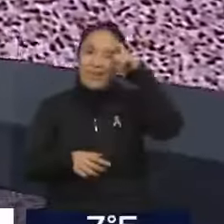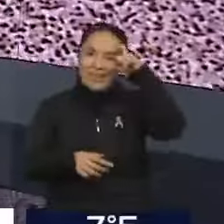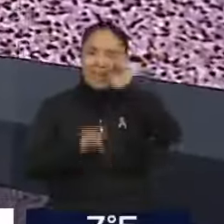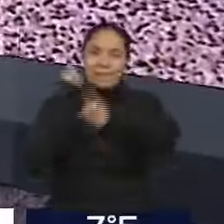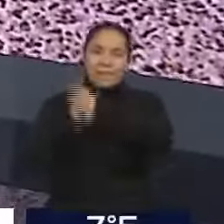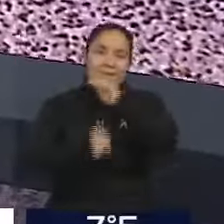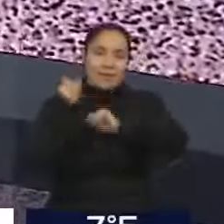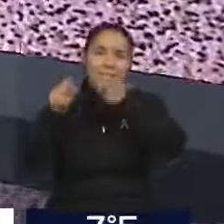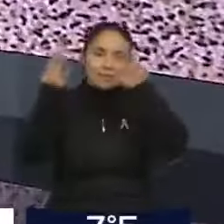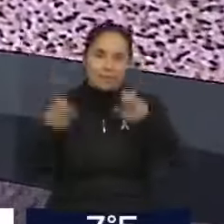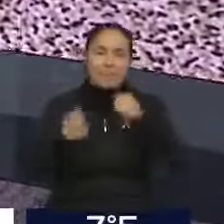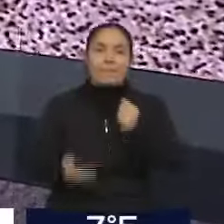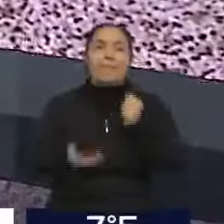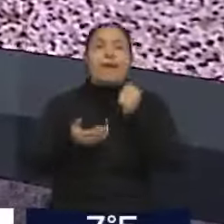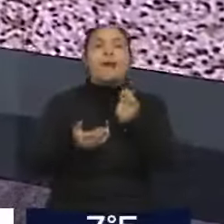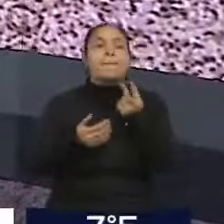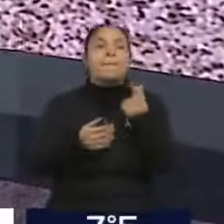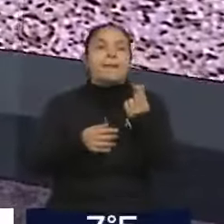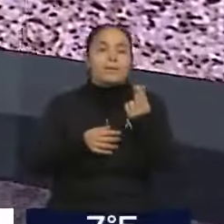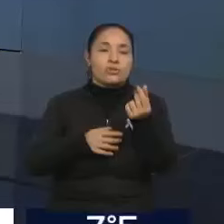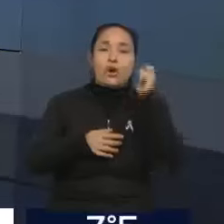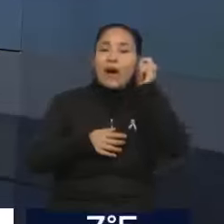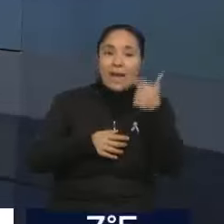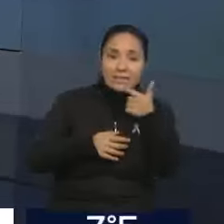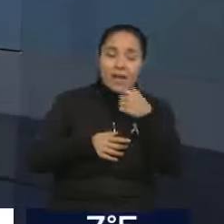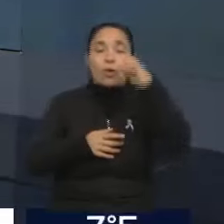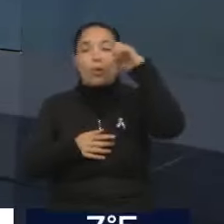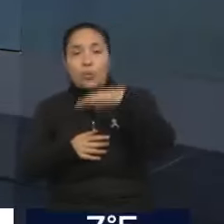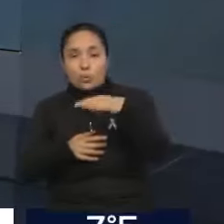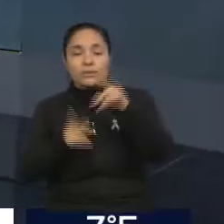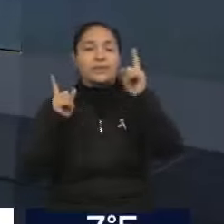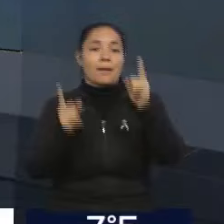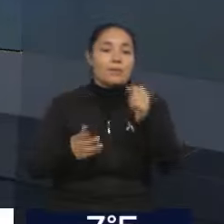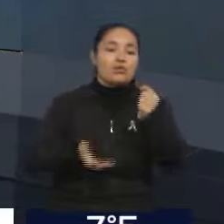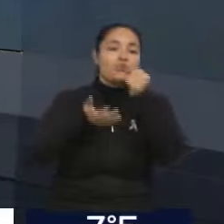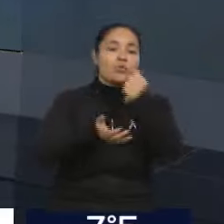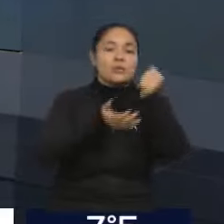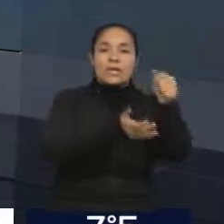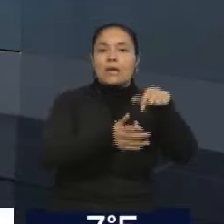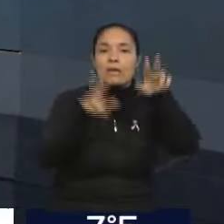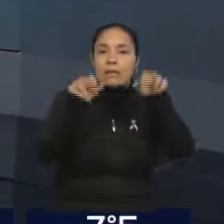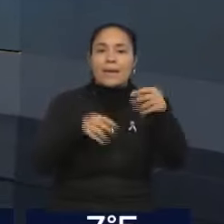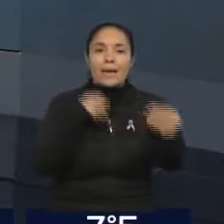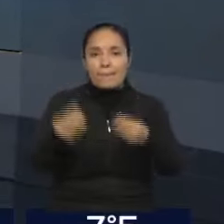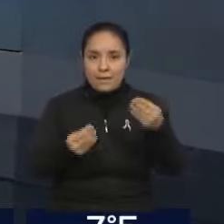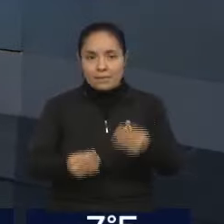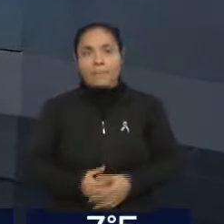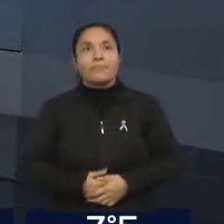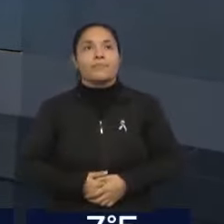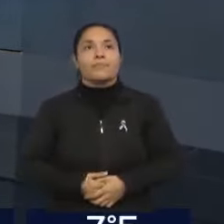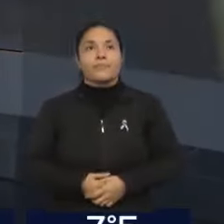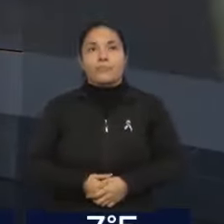parado Mendoza respecto de la tarifa del gas y de la luz? ¿Y qué pasa con la historia de los subsidios? ¿Qué va a pasar en los próximos 6 meses?